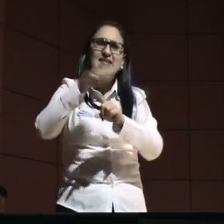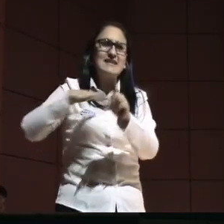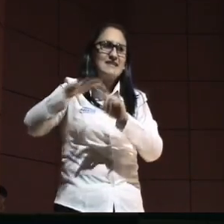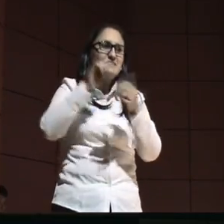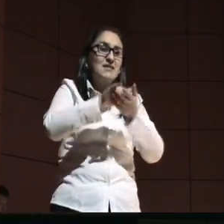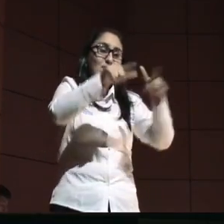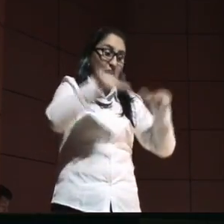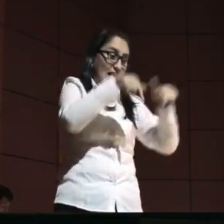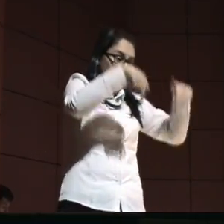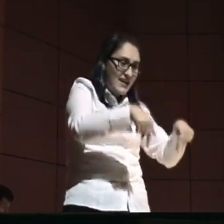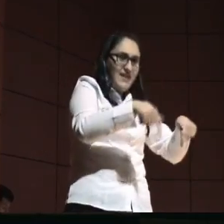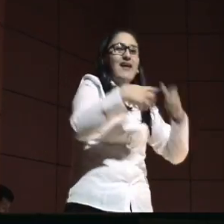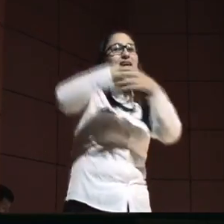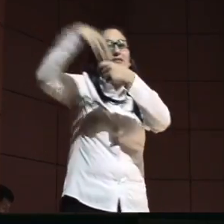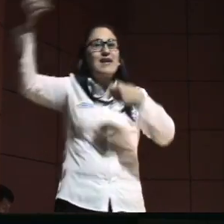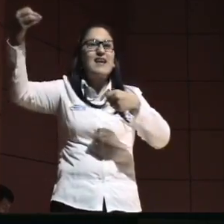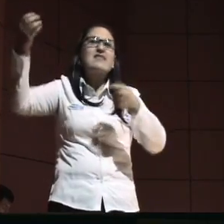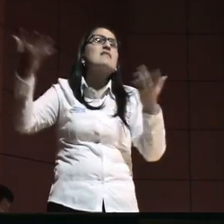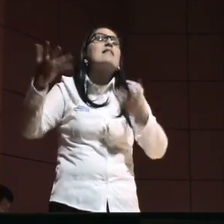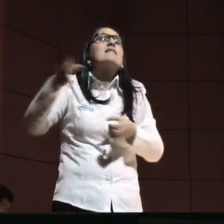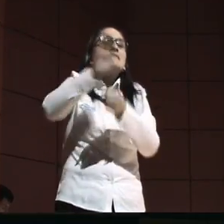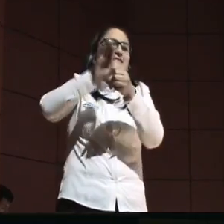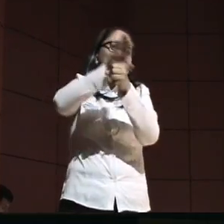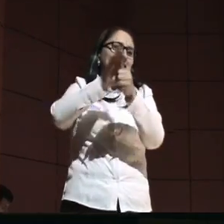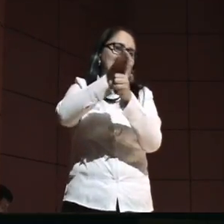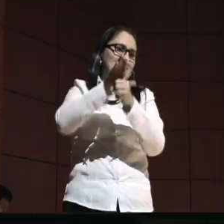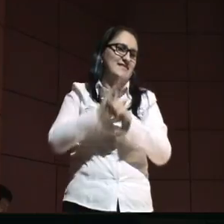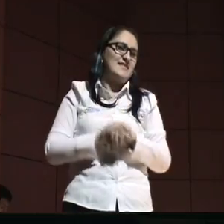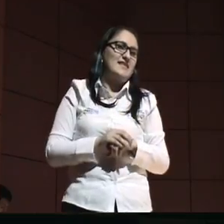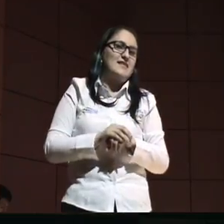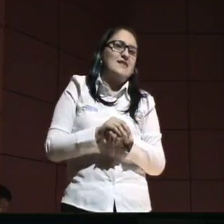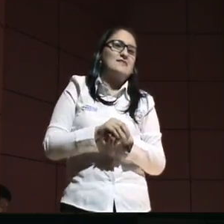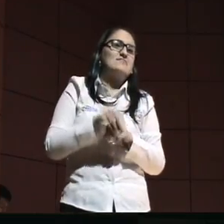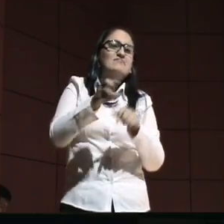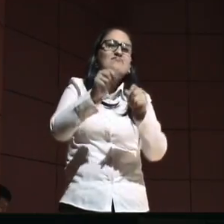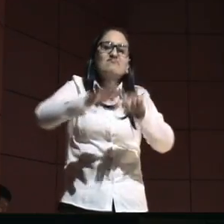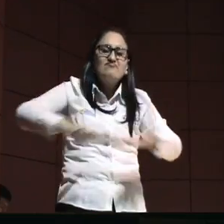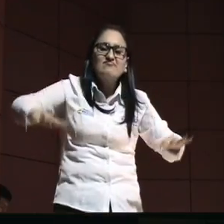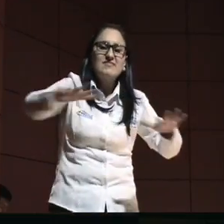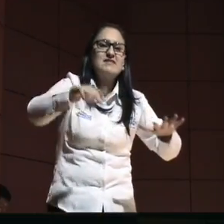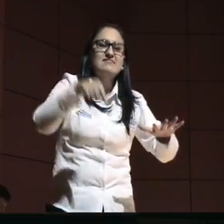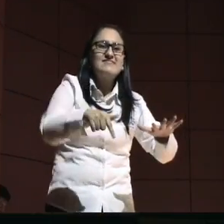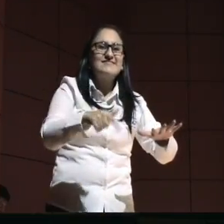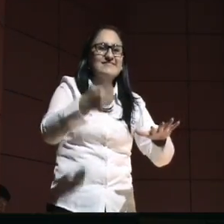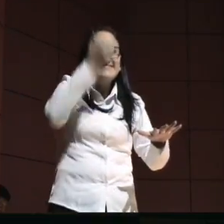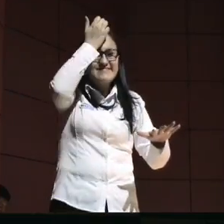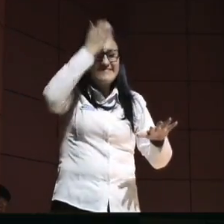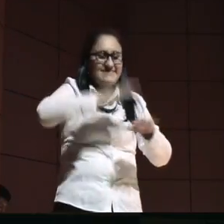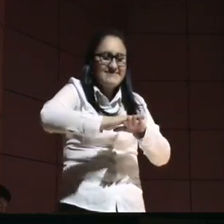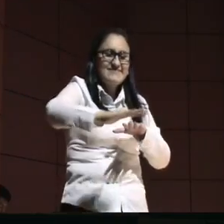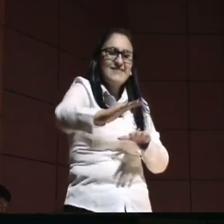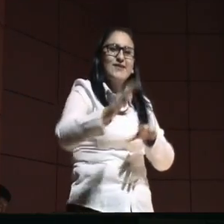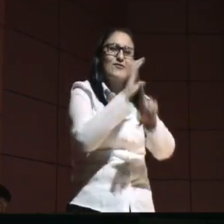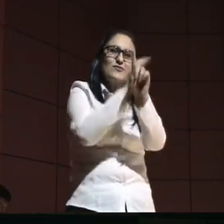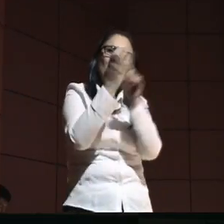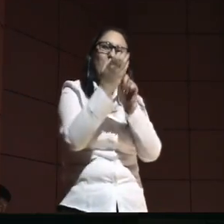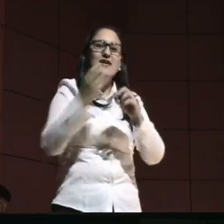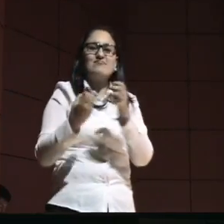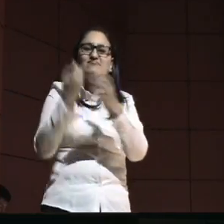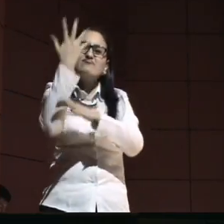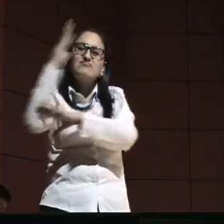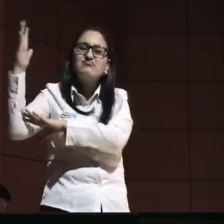acá, el que está allá afuera, la ciudad. Un pavimento, asfalto, culturas, zonas